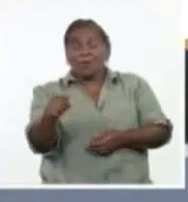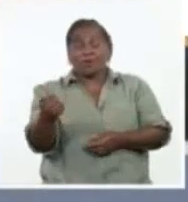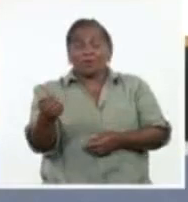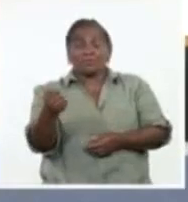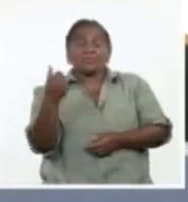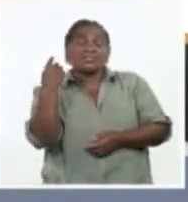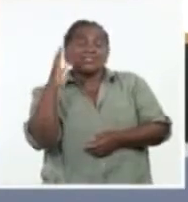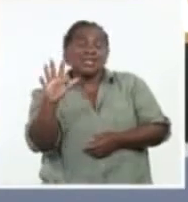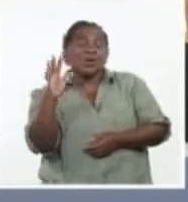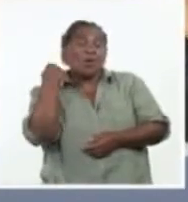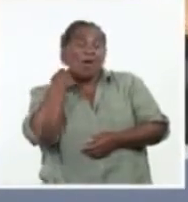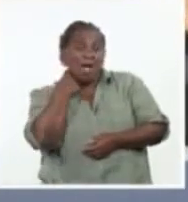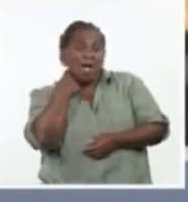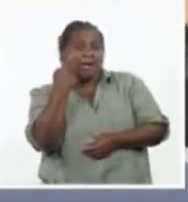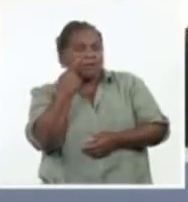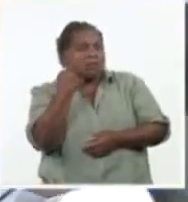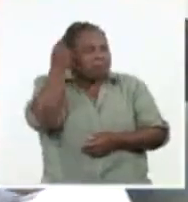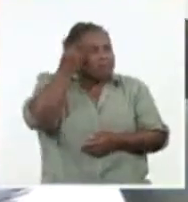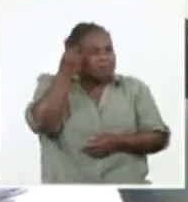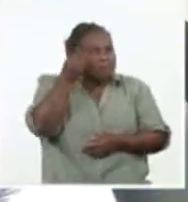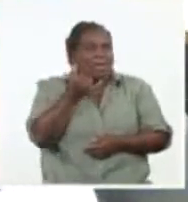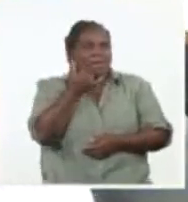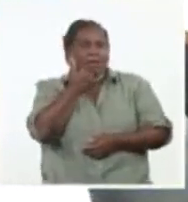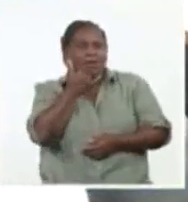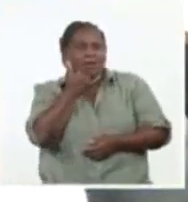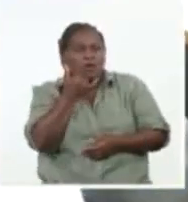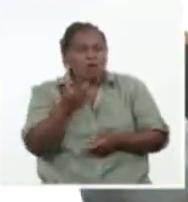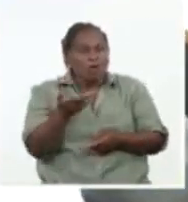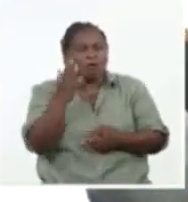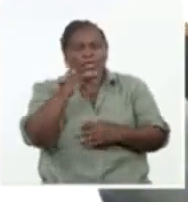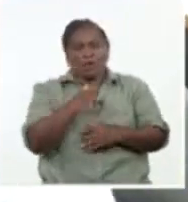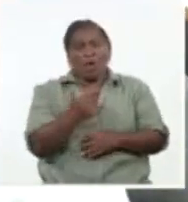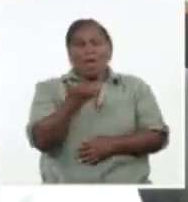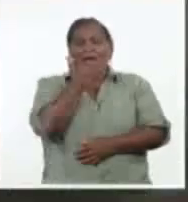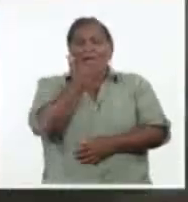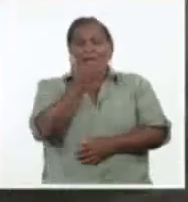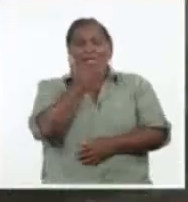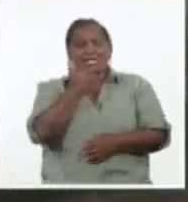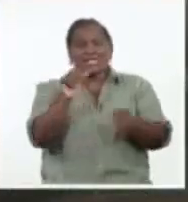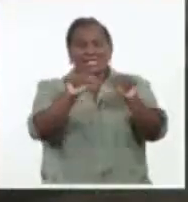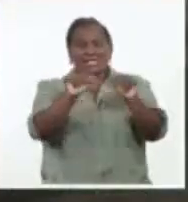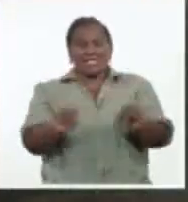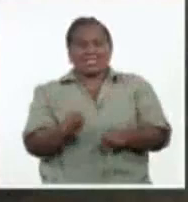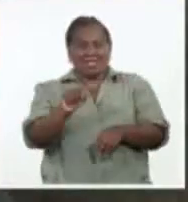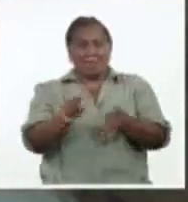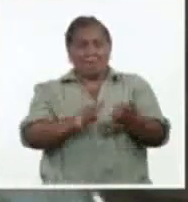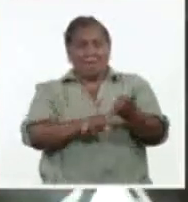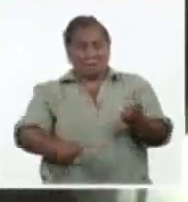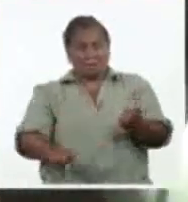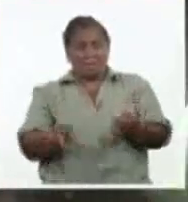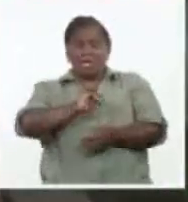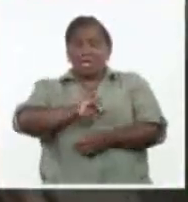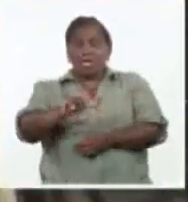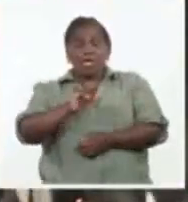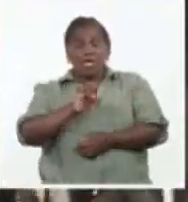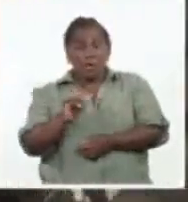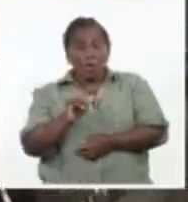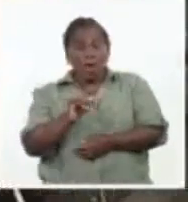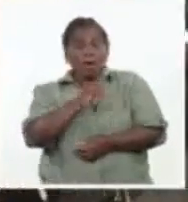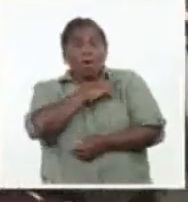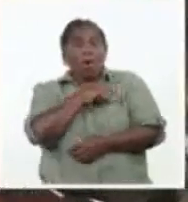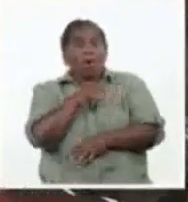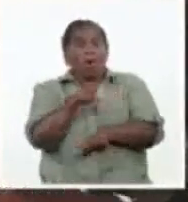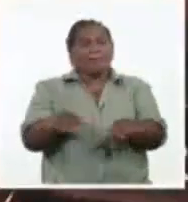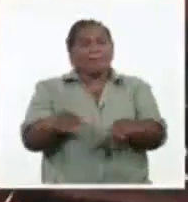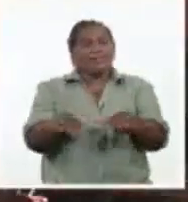la ocurrencia de errores operativos sin afectar por esa causa su aporte al sistema. La capacitación de fuerza laboral para puestos claves es otra de las cuestiones